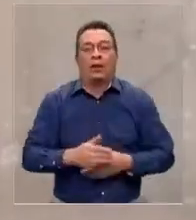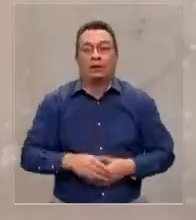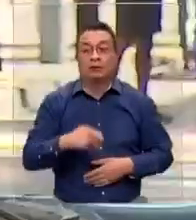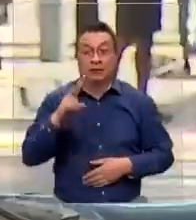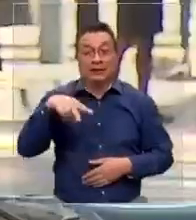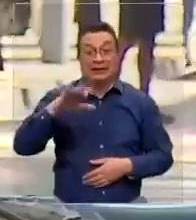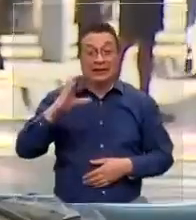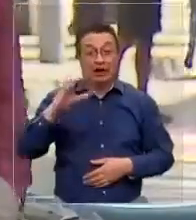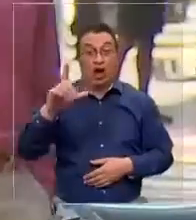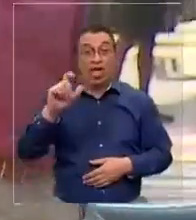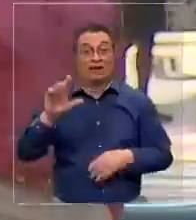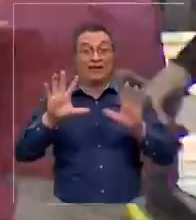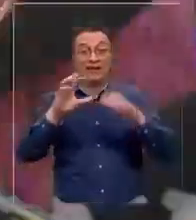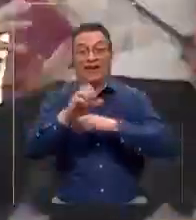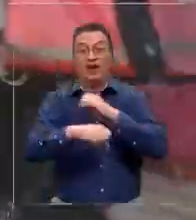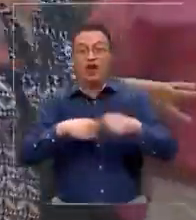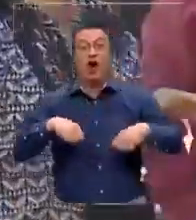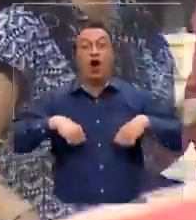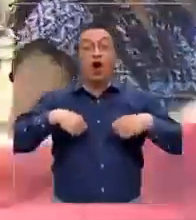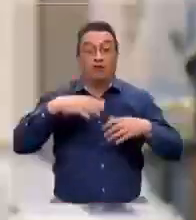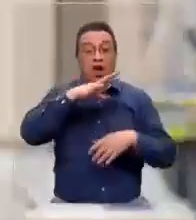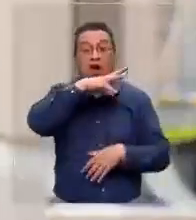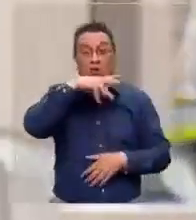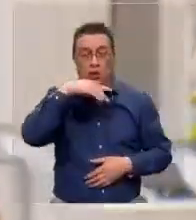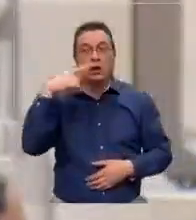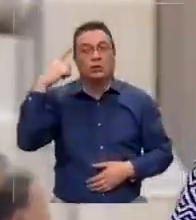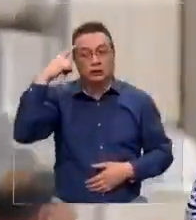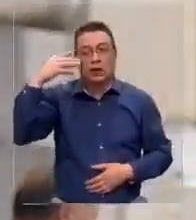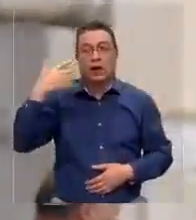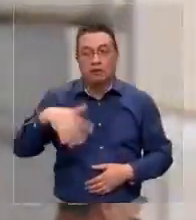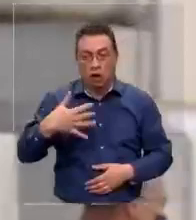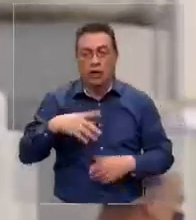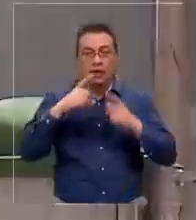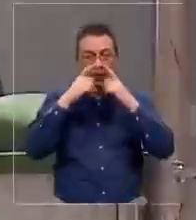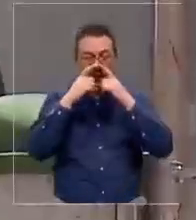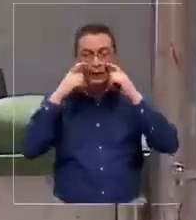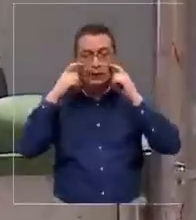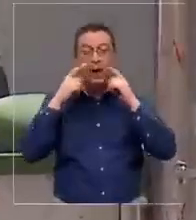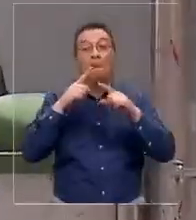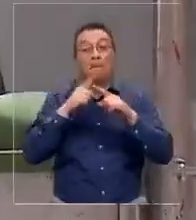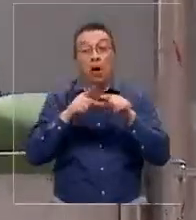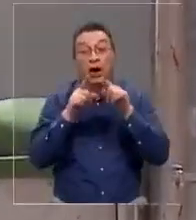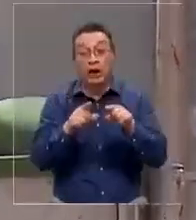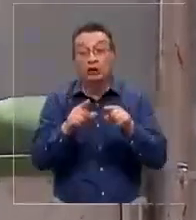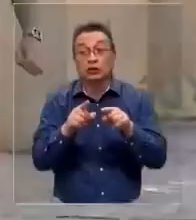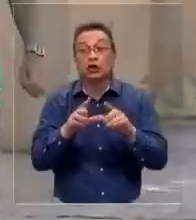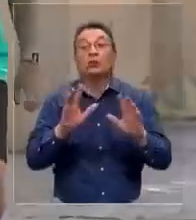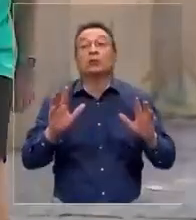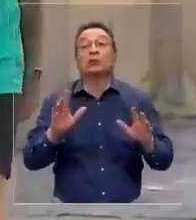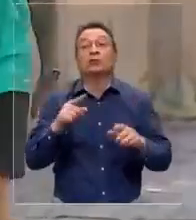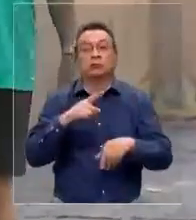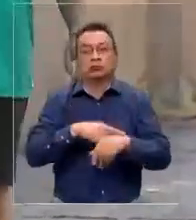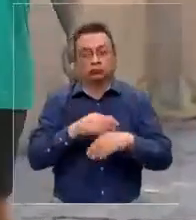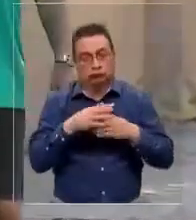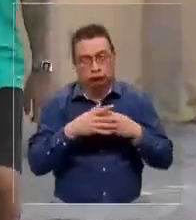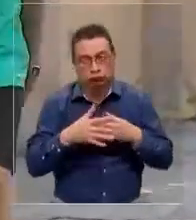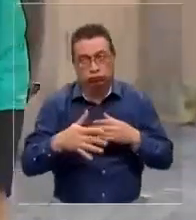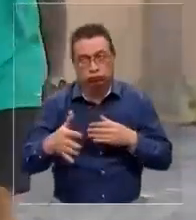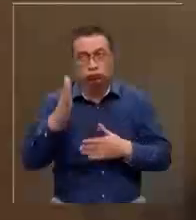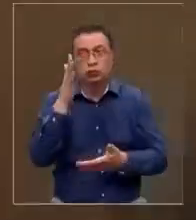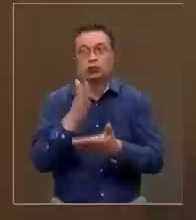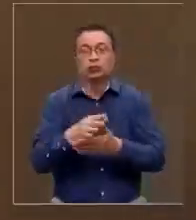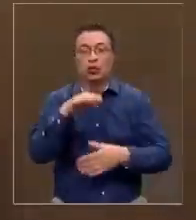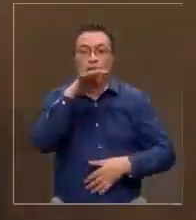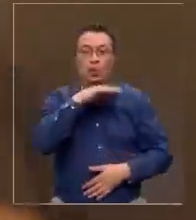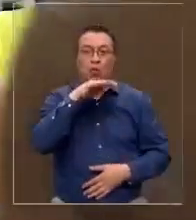de 10 años, los jóvenes y adultos entienden el importante uso de la mascarilla, por eso que al menos por un tiempo más tendremos que seguir